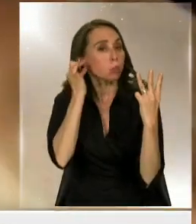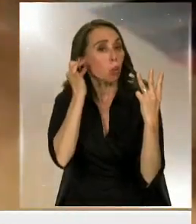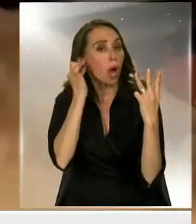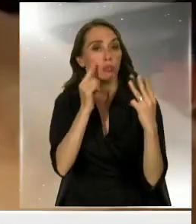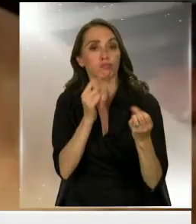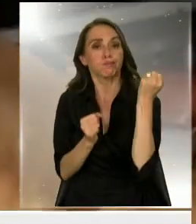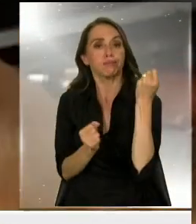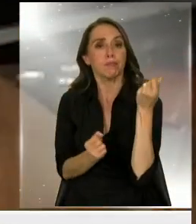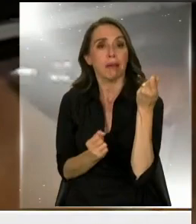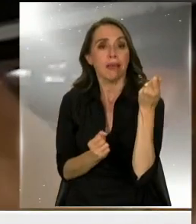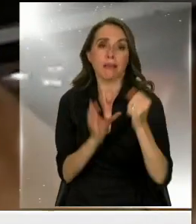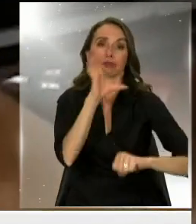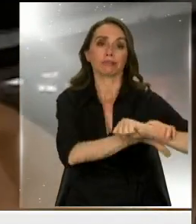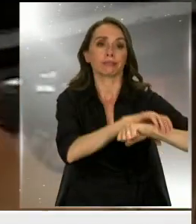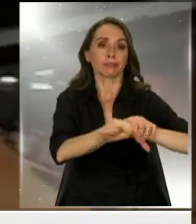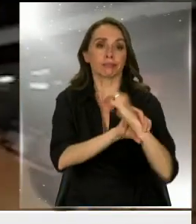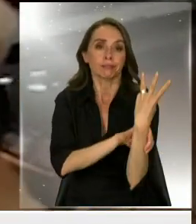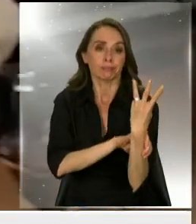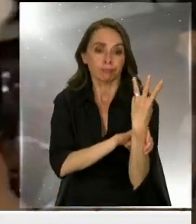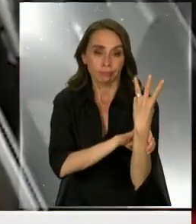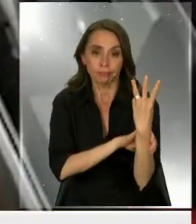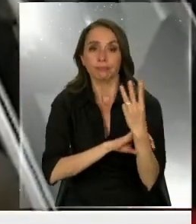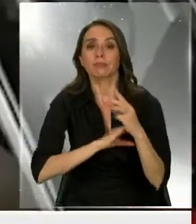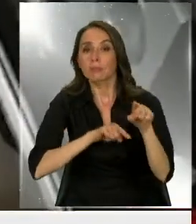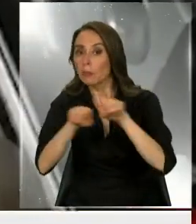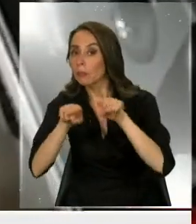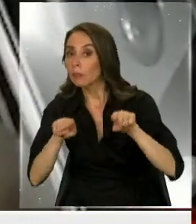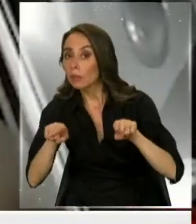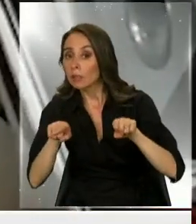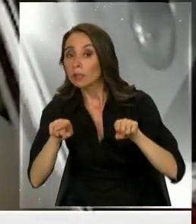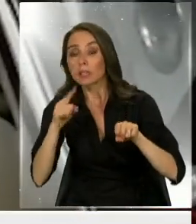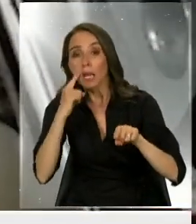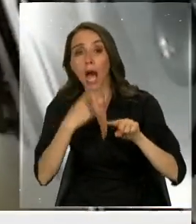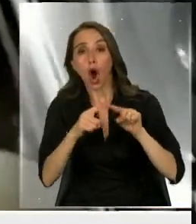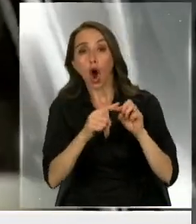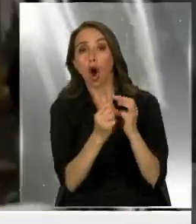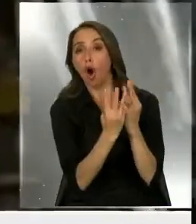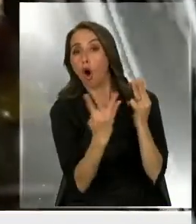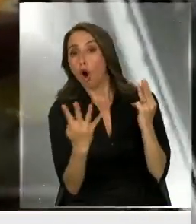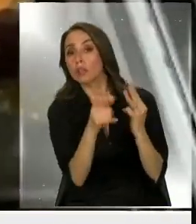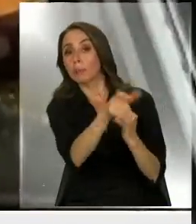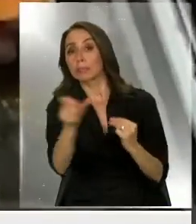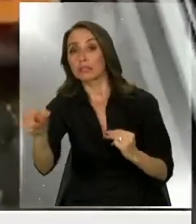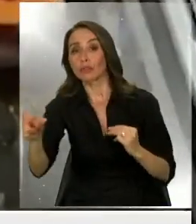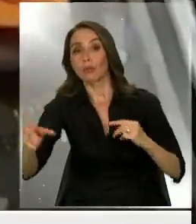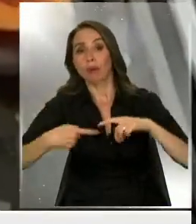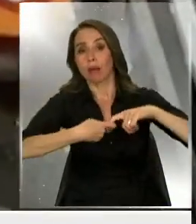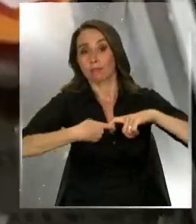detenidas. Las diligencias continuarán para determinar si existen otros brazos operativos.